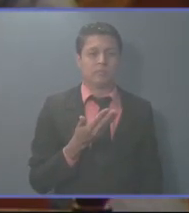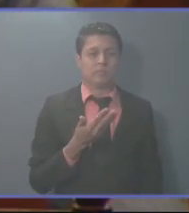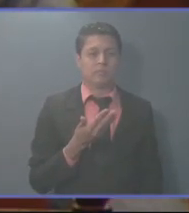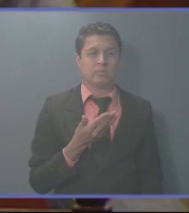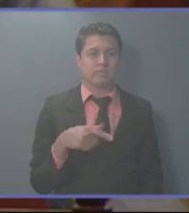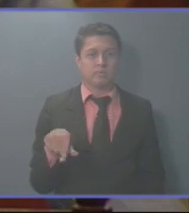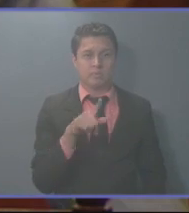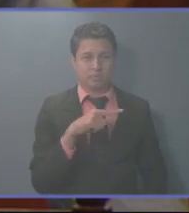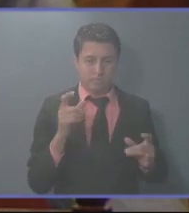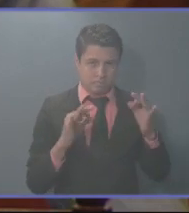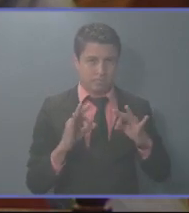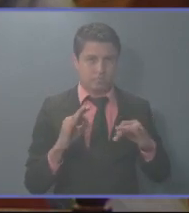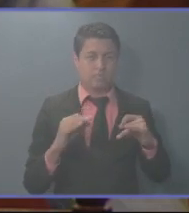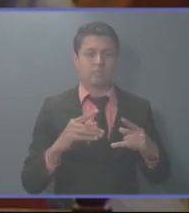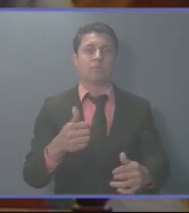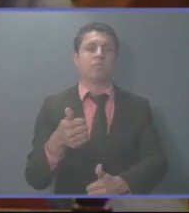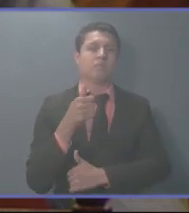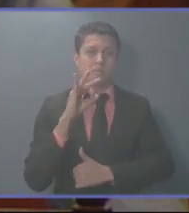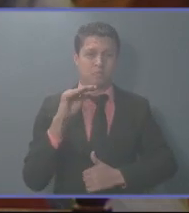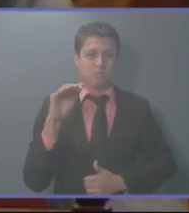y a la Fuerza Armada: